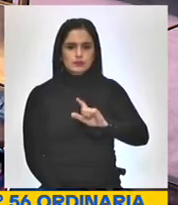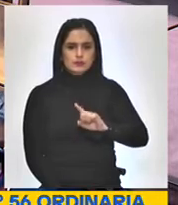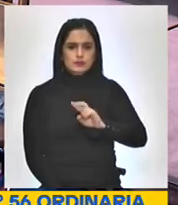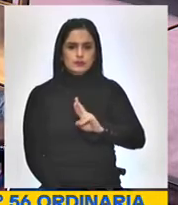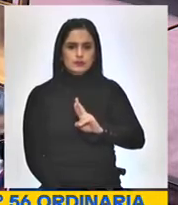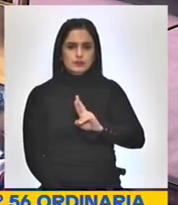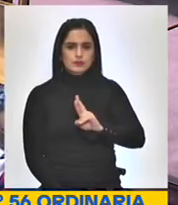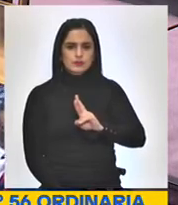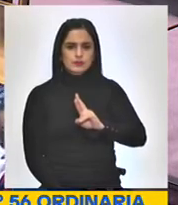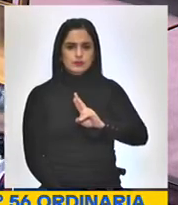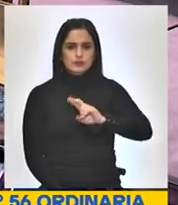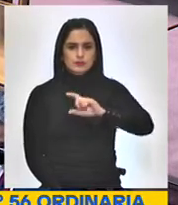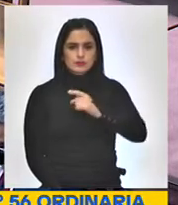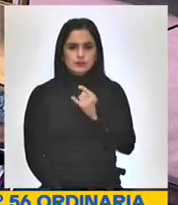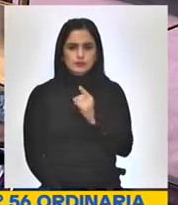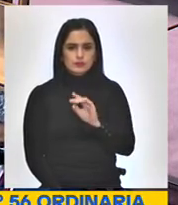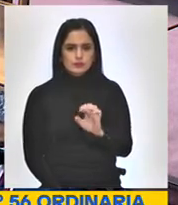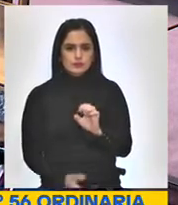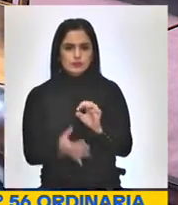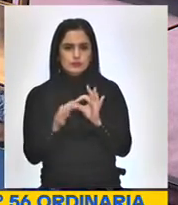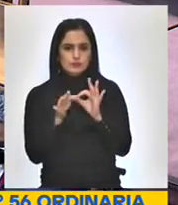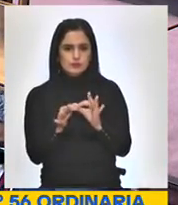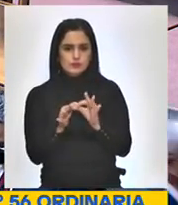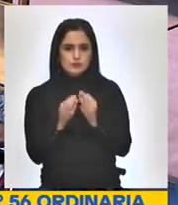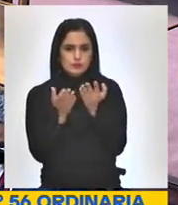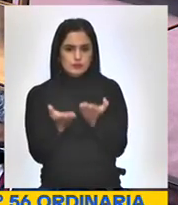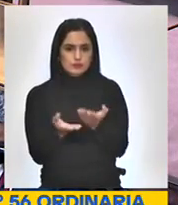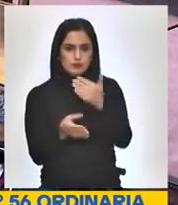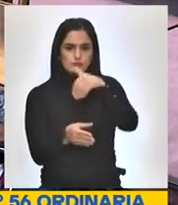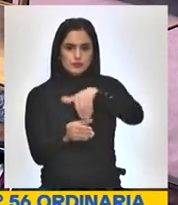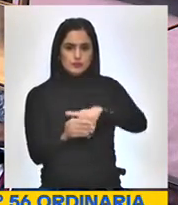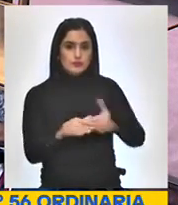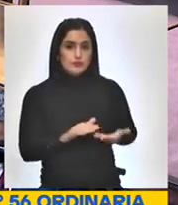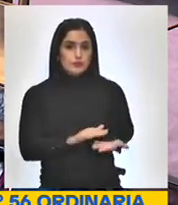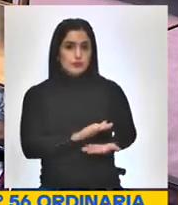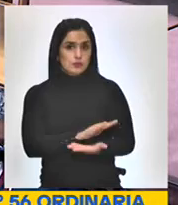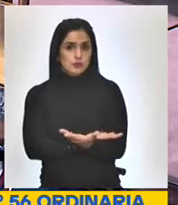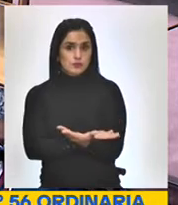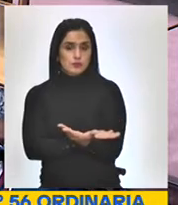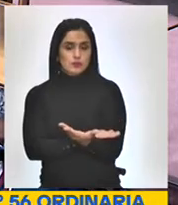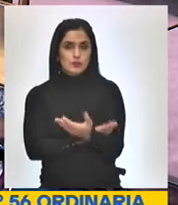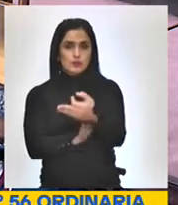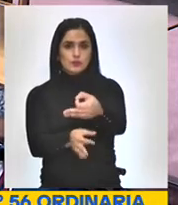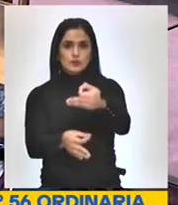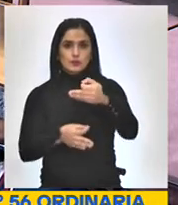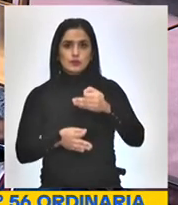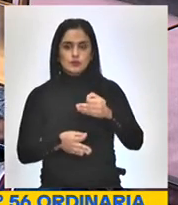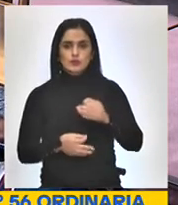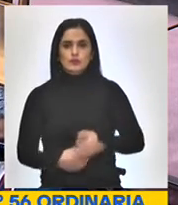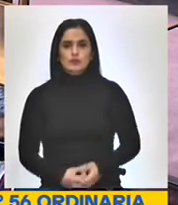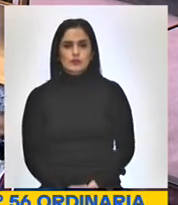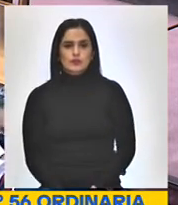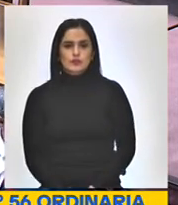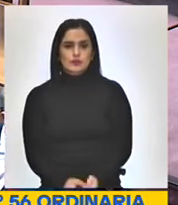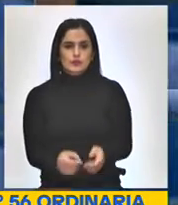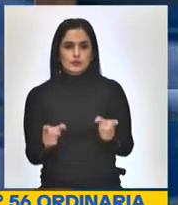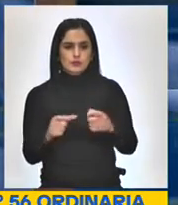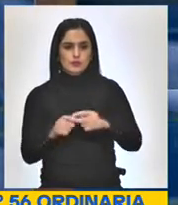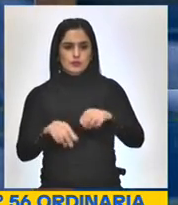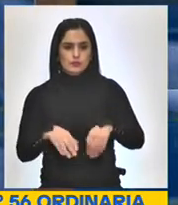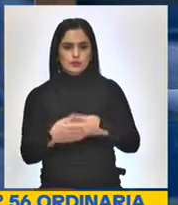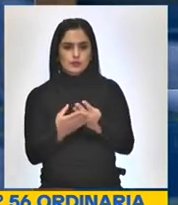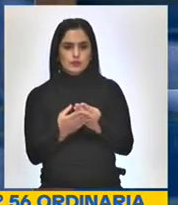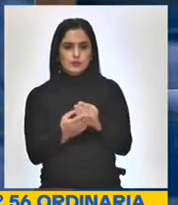Gracias, Presidenta. En esta oportunidad nos corresponde votar la propuesta que hizo llegar a la sala la Comisión Mixta